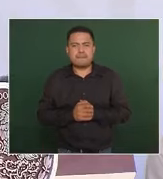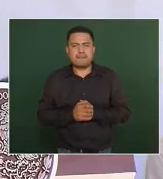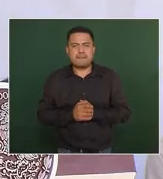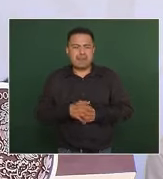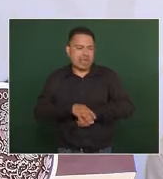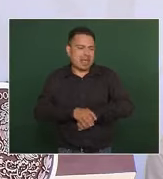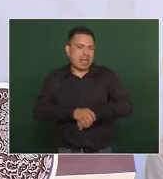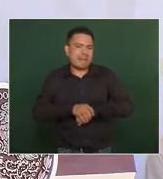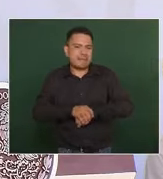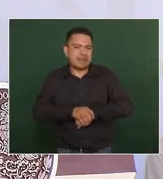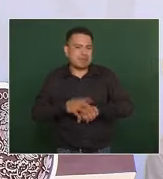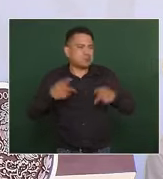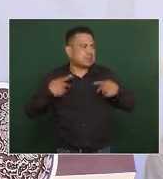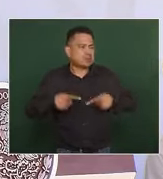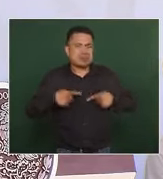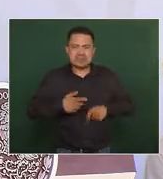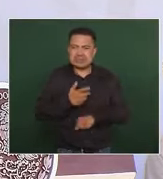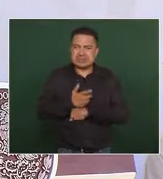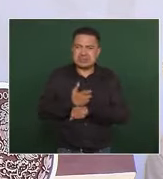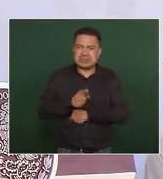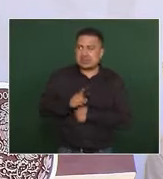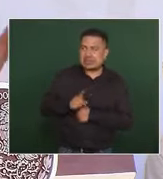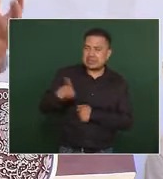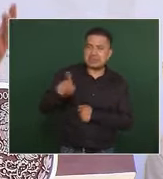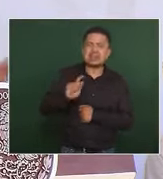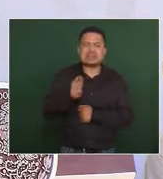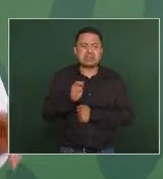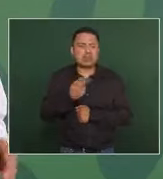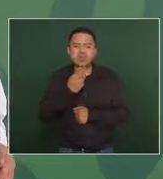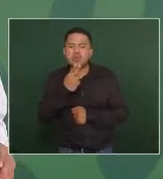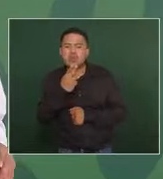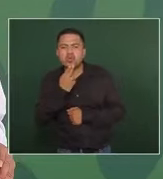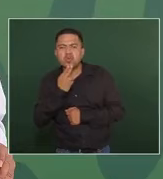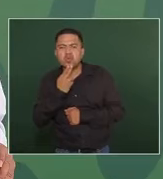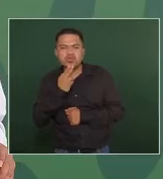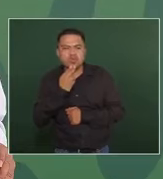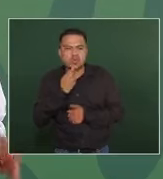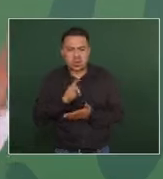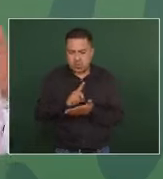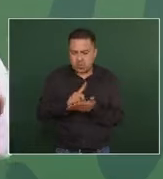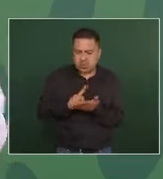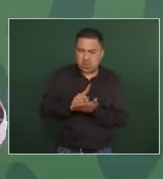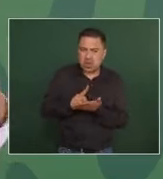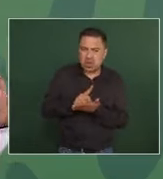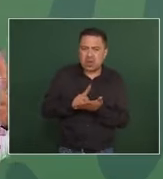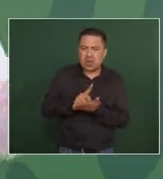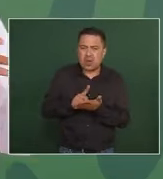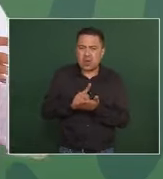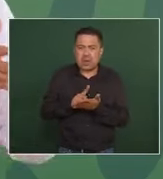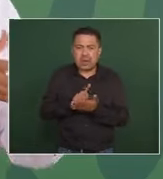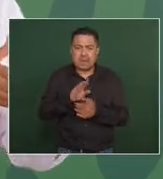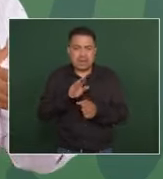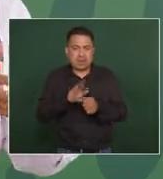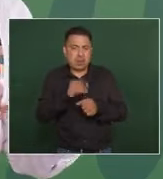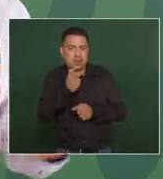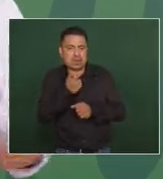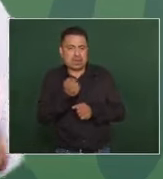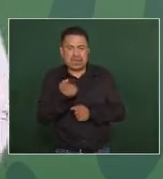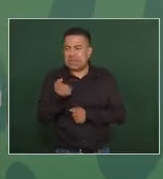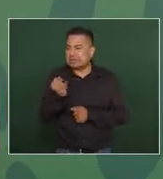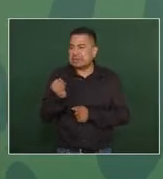nuestros amigos estadounidenses, es el consumo. De ahí que pierdan la